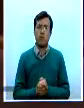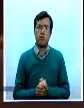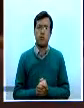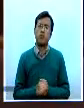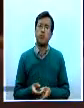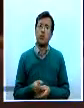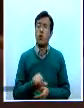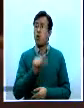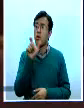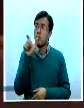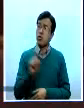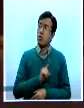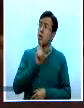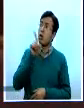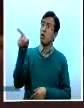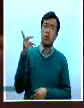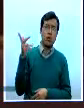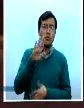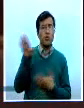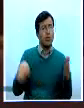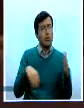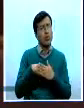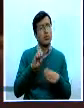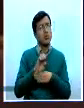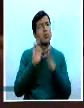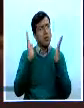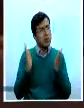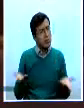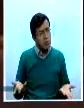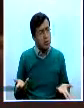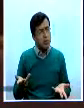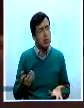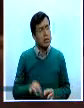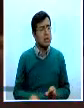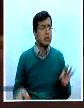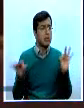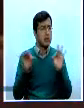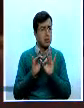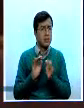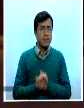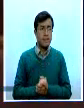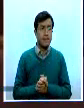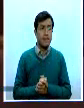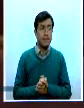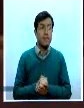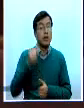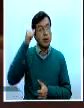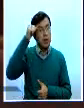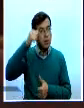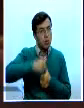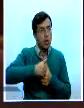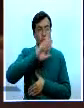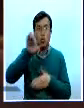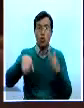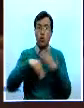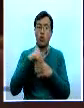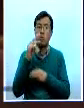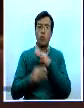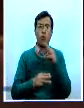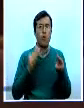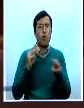la otra plaza porque al final todos somos ecuatorianos y eso tenemos que llevarlo además de esto es una conmemoración a nivel mundial no hay